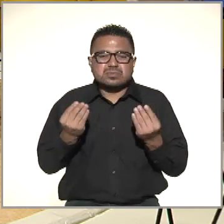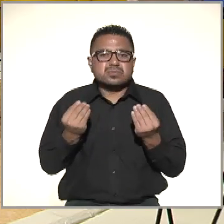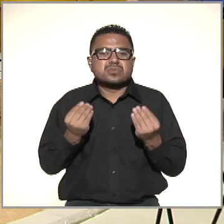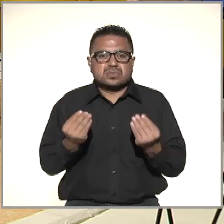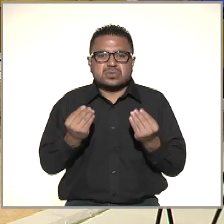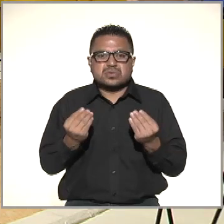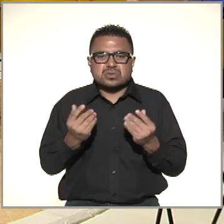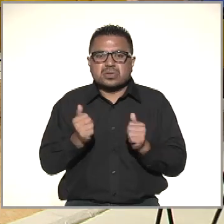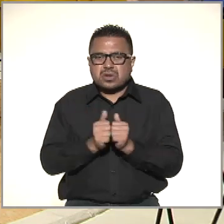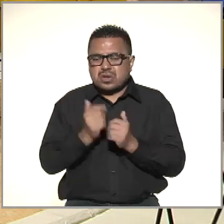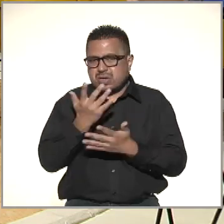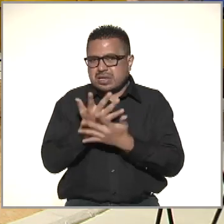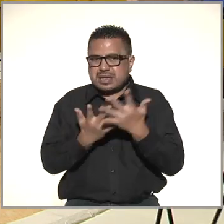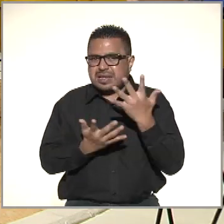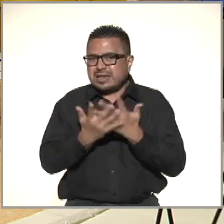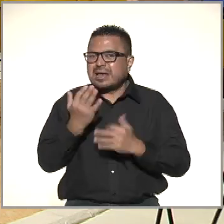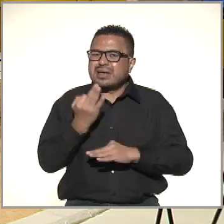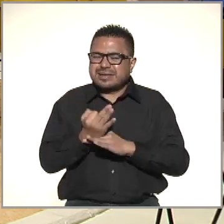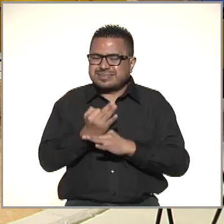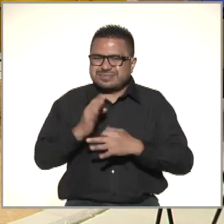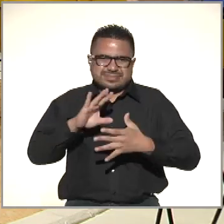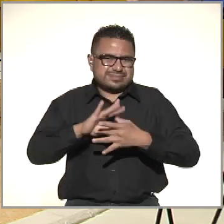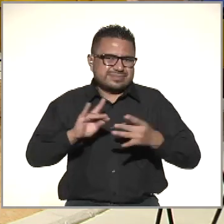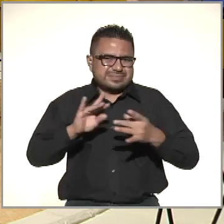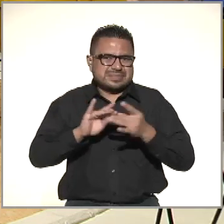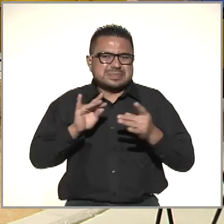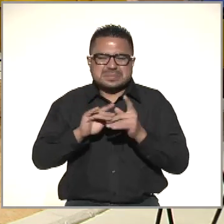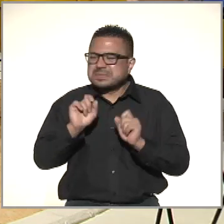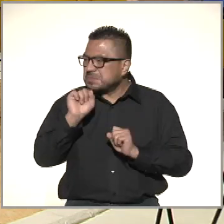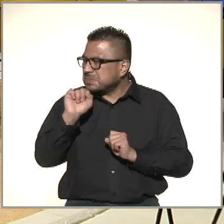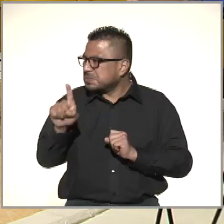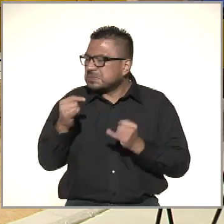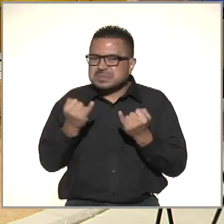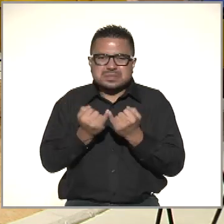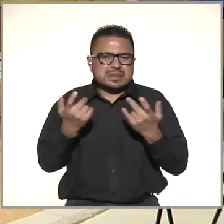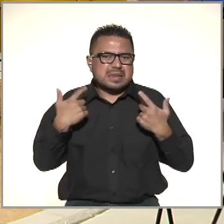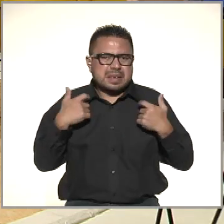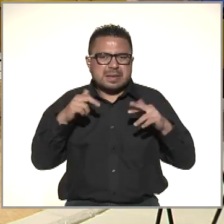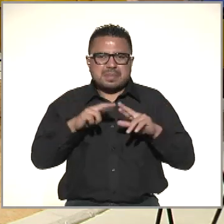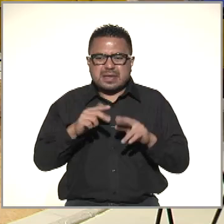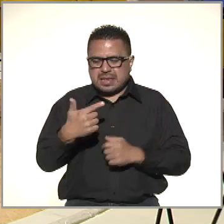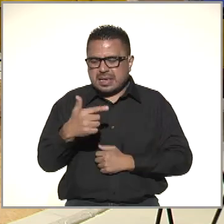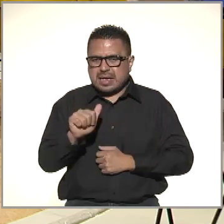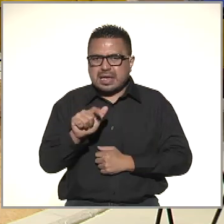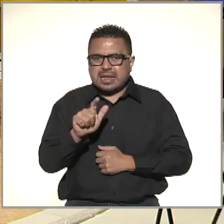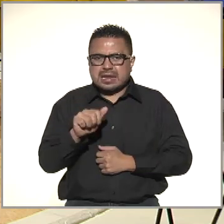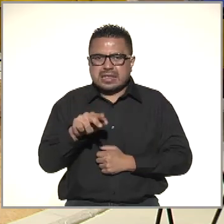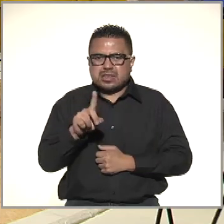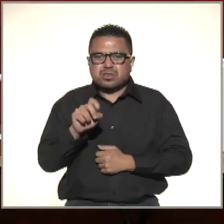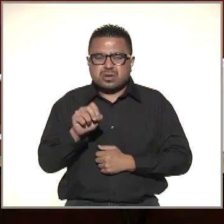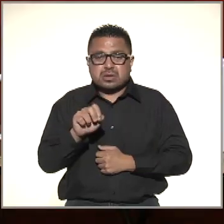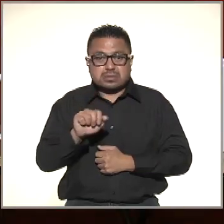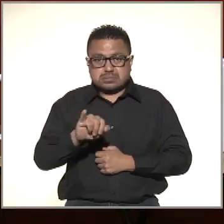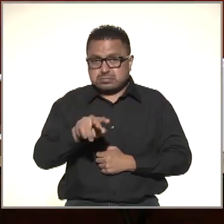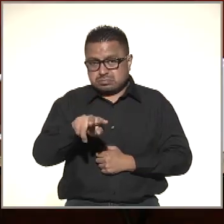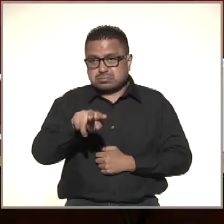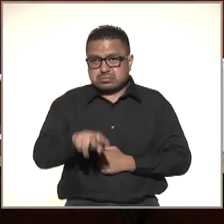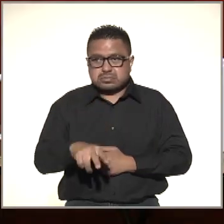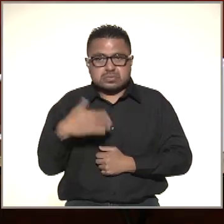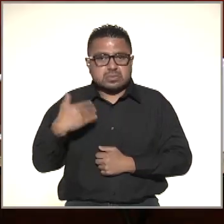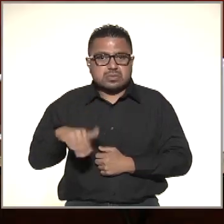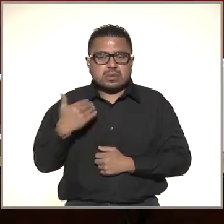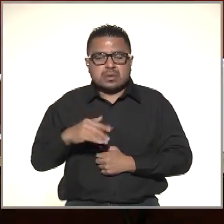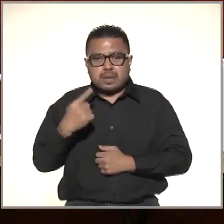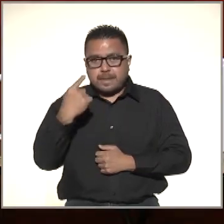nuestros ademanes, y como estaba diciendo el maestro Jorge Galindo, es cierto, cuenta